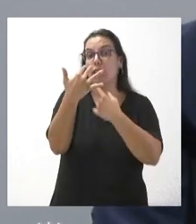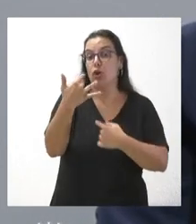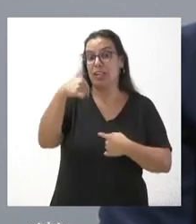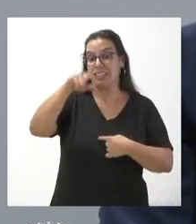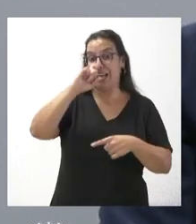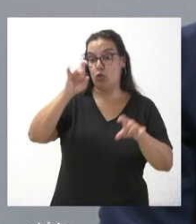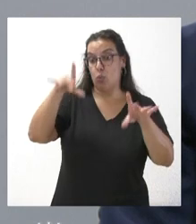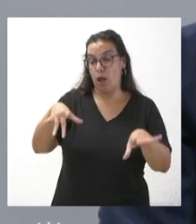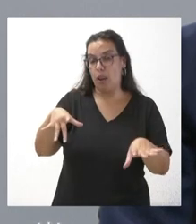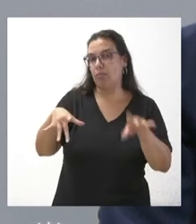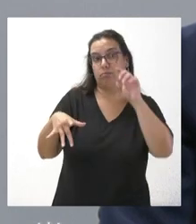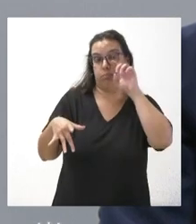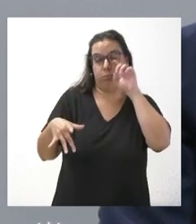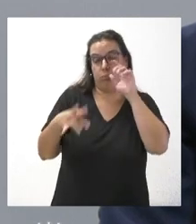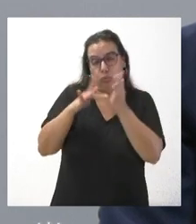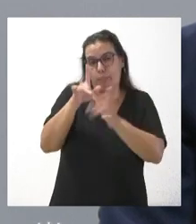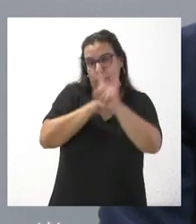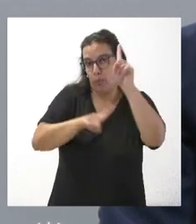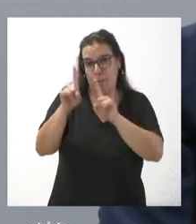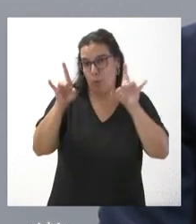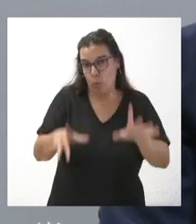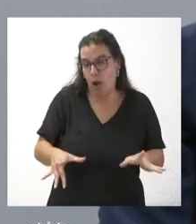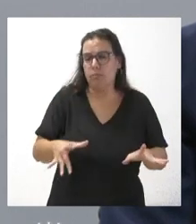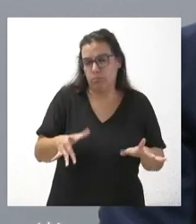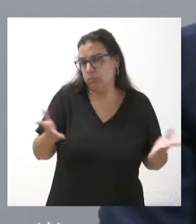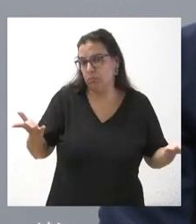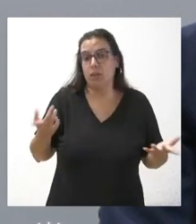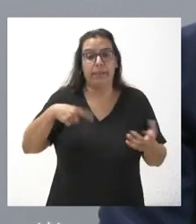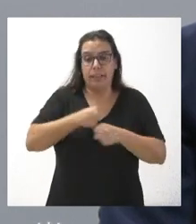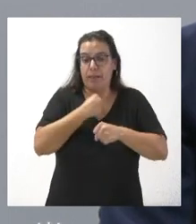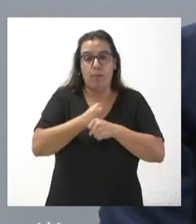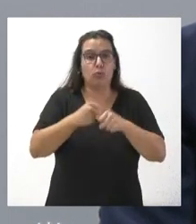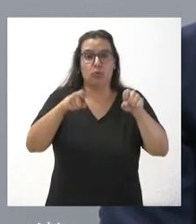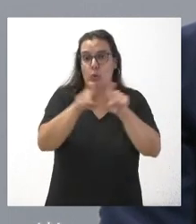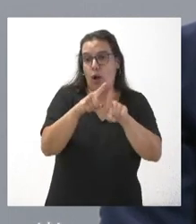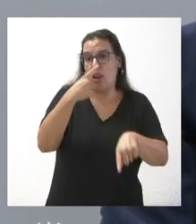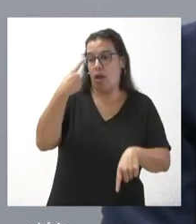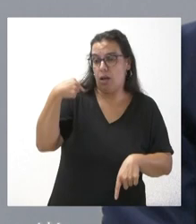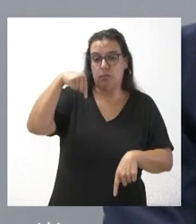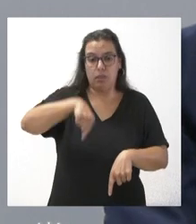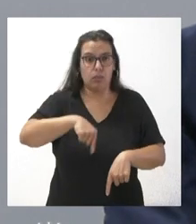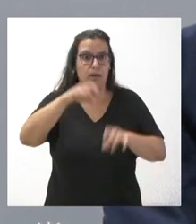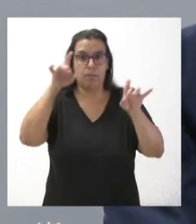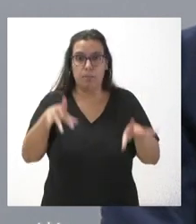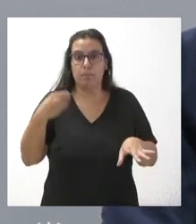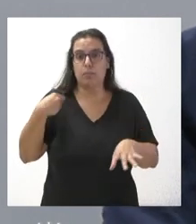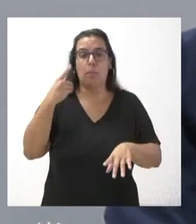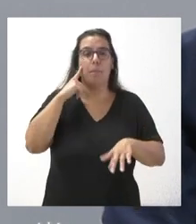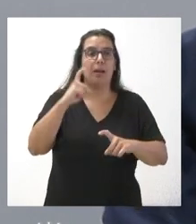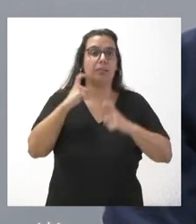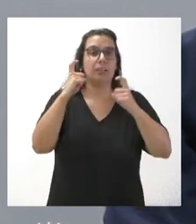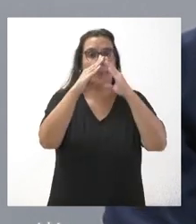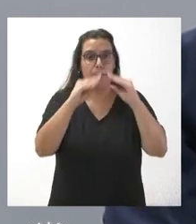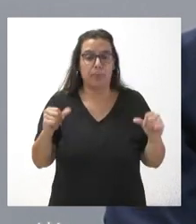pasado, estaríamos con problemas importantes y, trabajando como trabajamos en su momento para atajar y extinguir